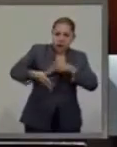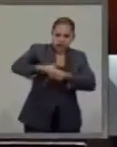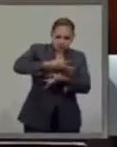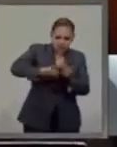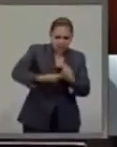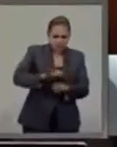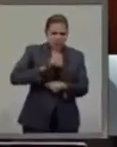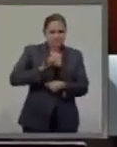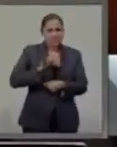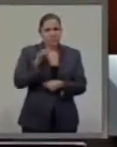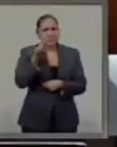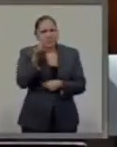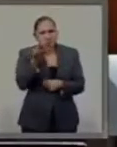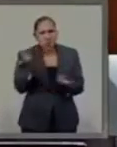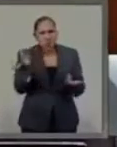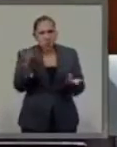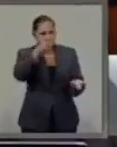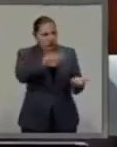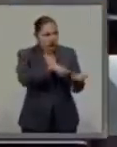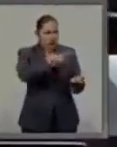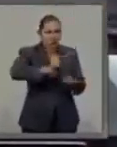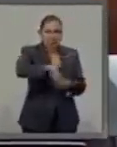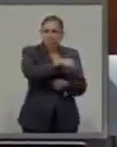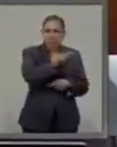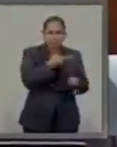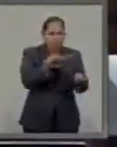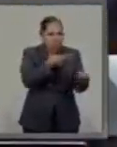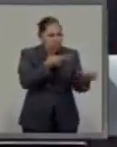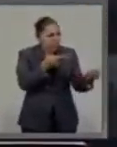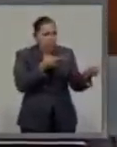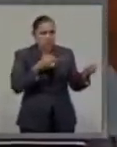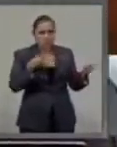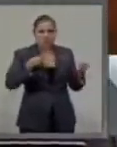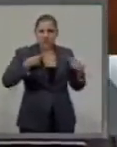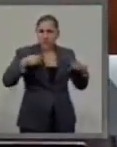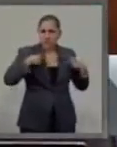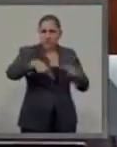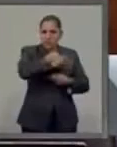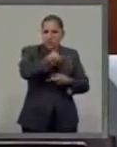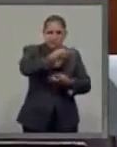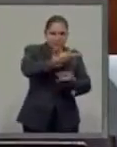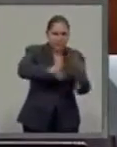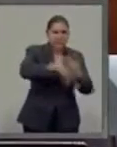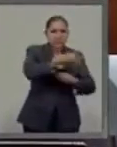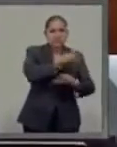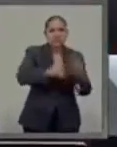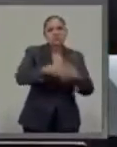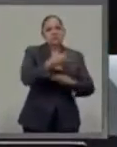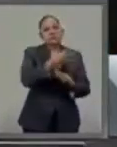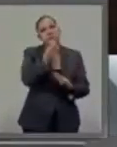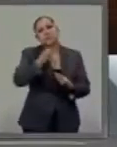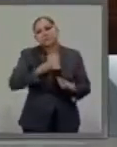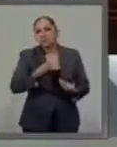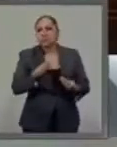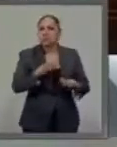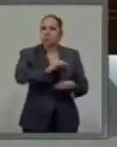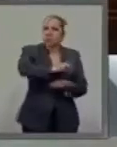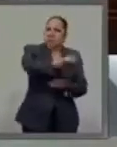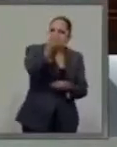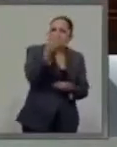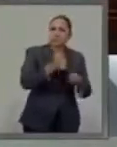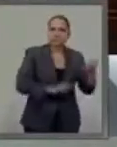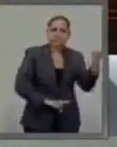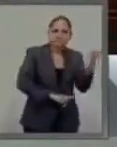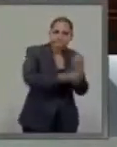social, fuente de muchas malas y que postran al país en la violencia. Una política salarial